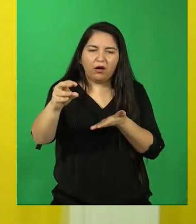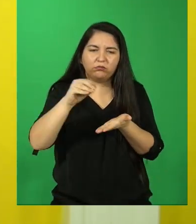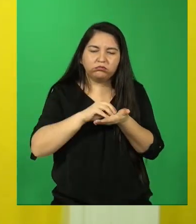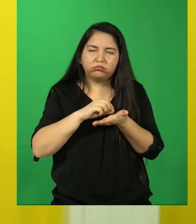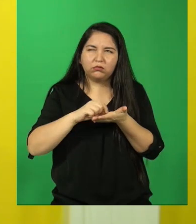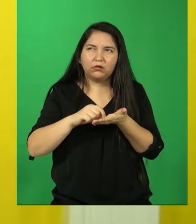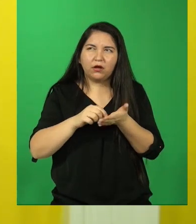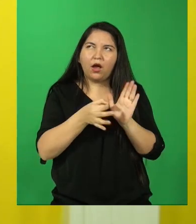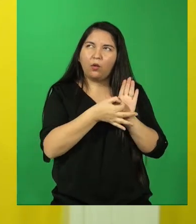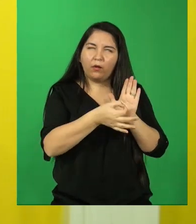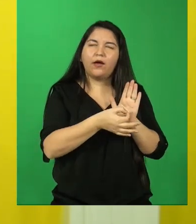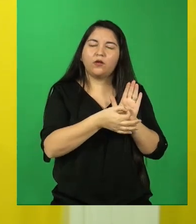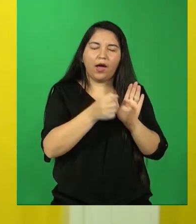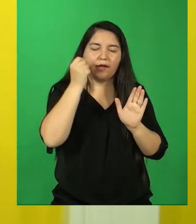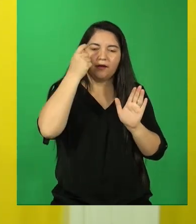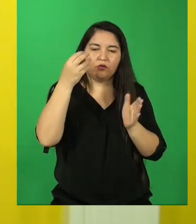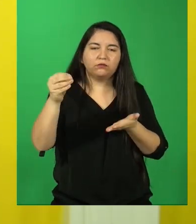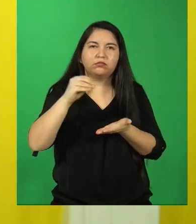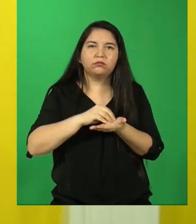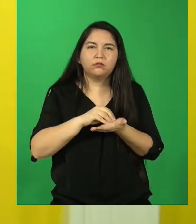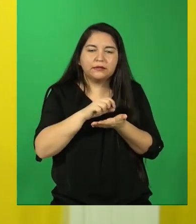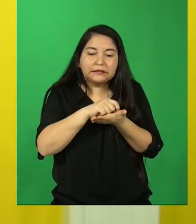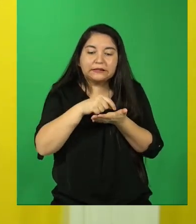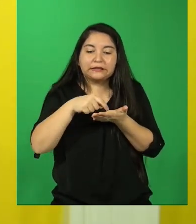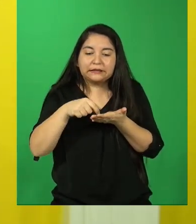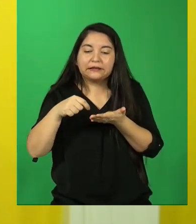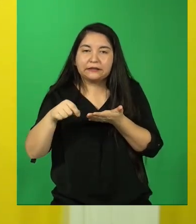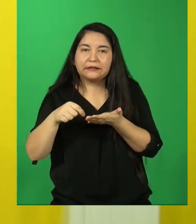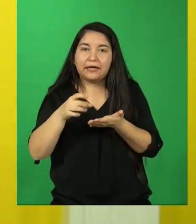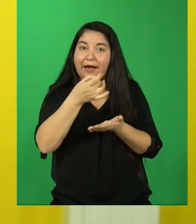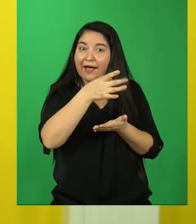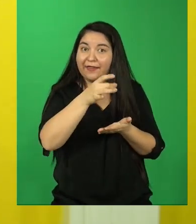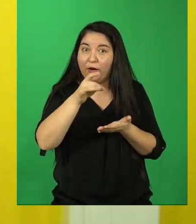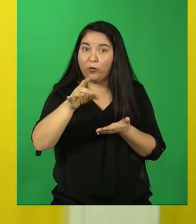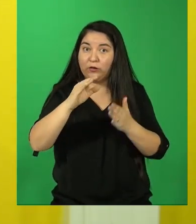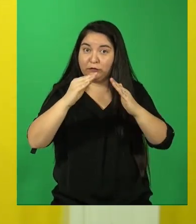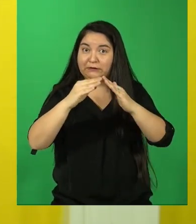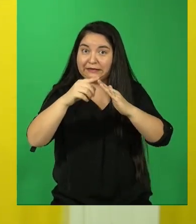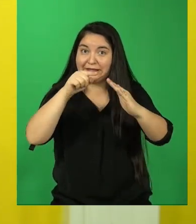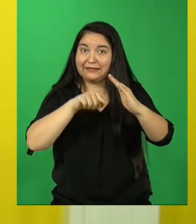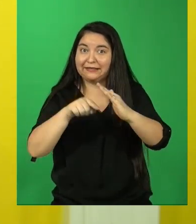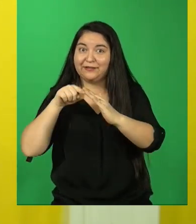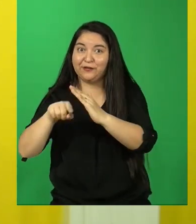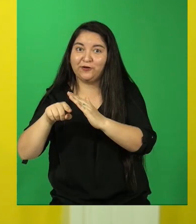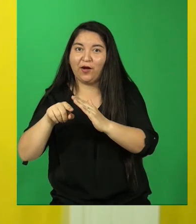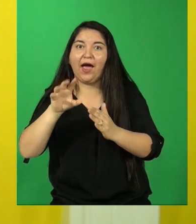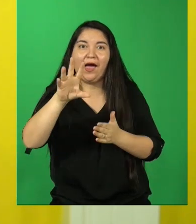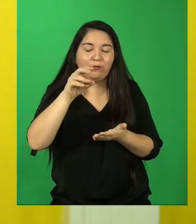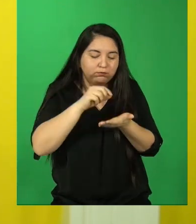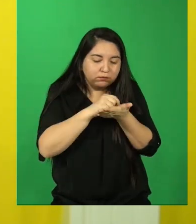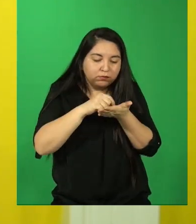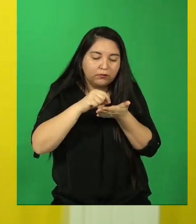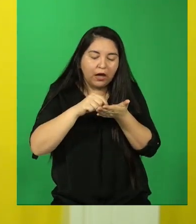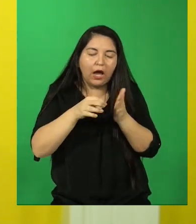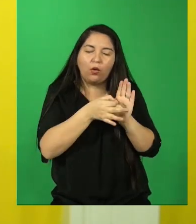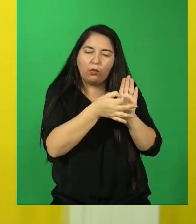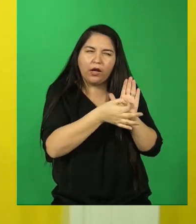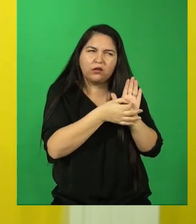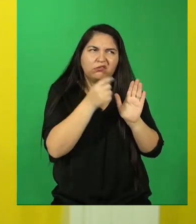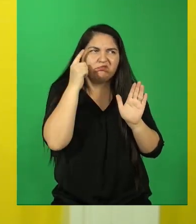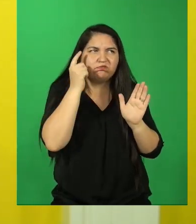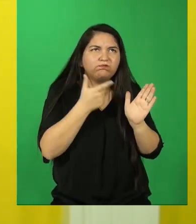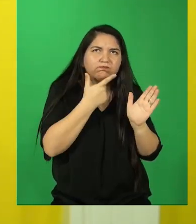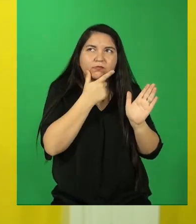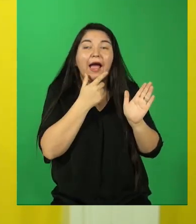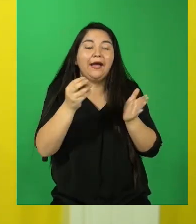cuento? Cada uno escribe ahí qué es un cuento con todo lo que ha aprendido. ¿Qué